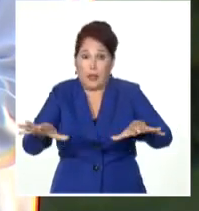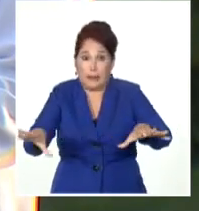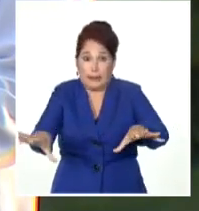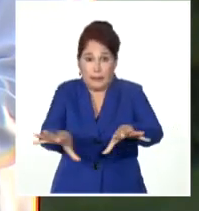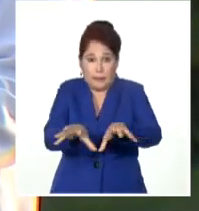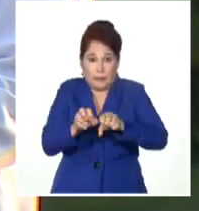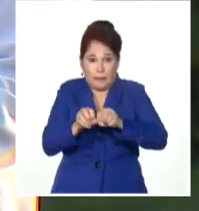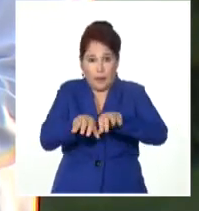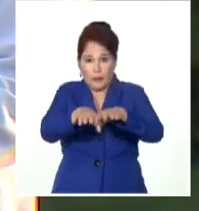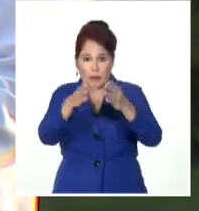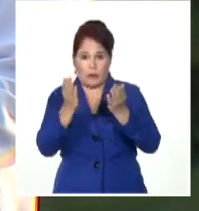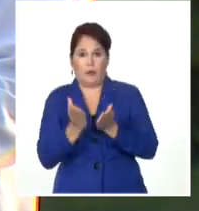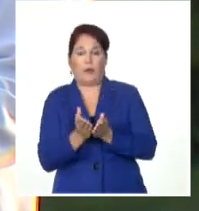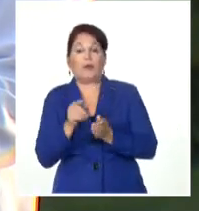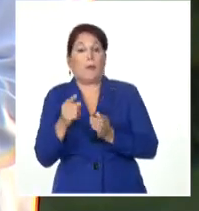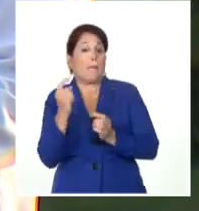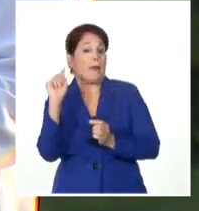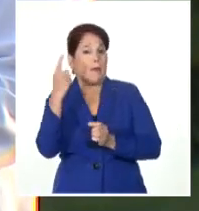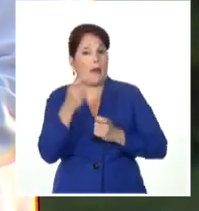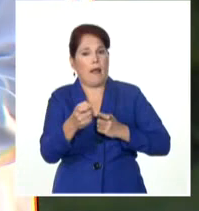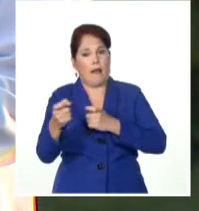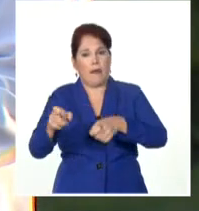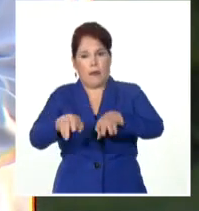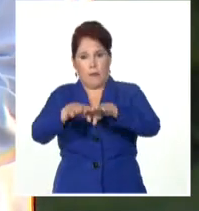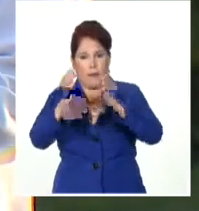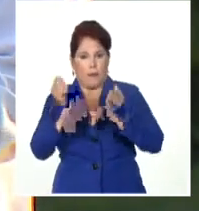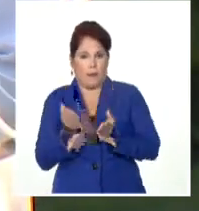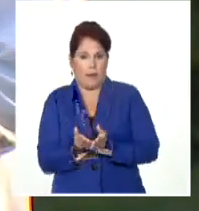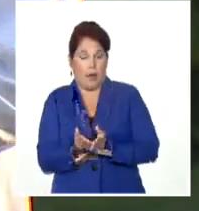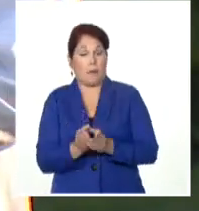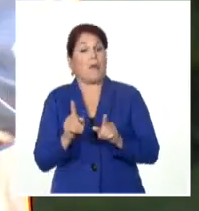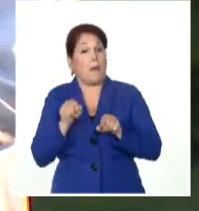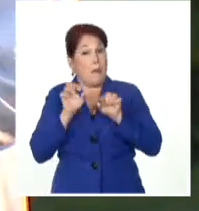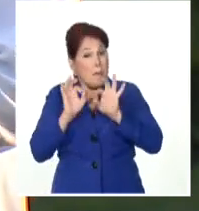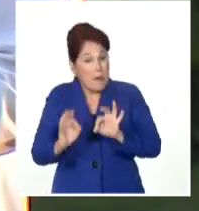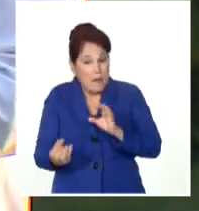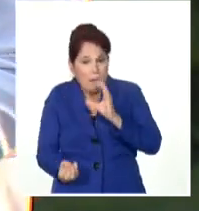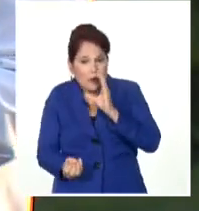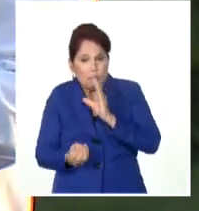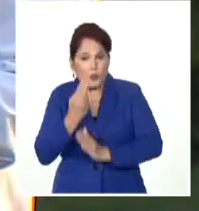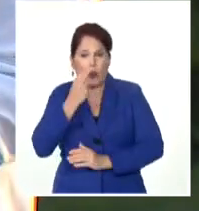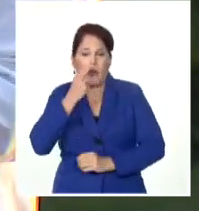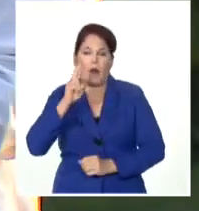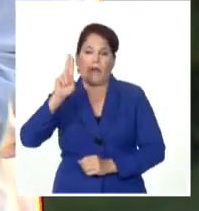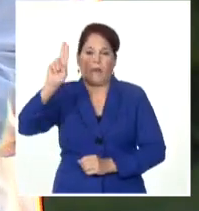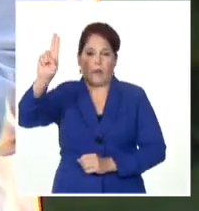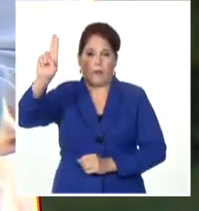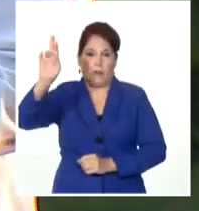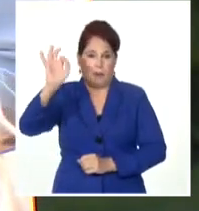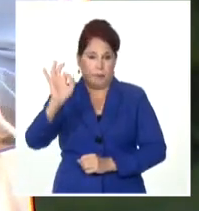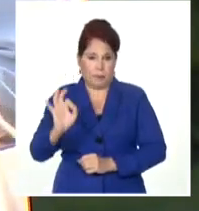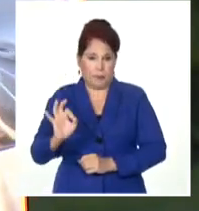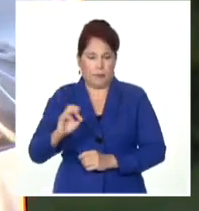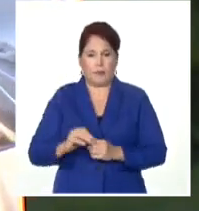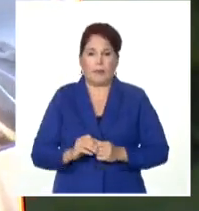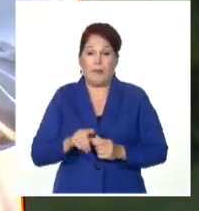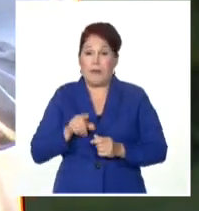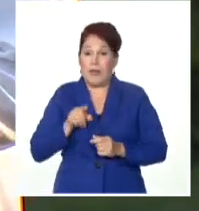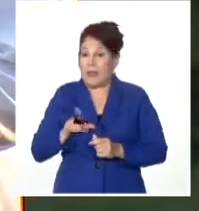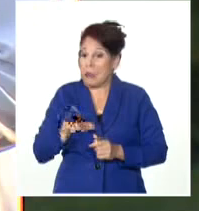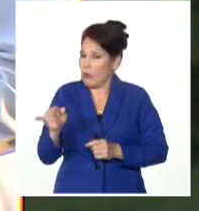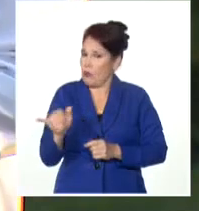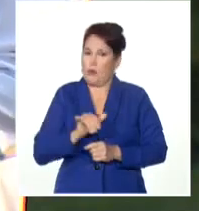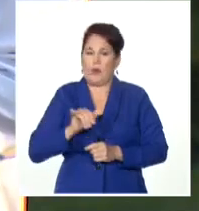del mundo a que dio lugar la Primera Guerra Mundial, está en la génesis misma del fascismo. Fue